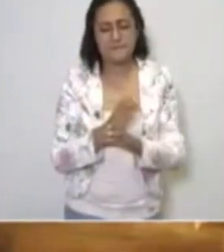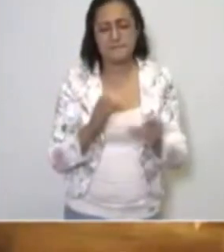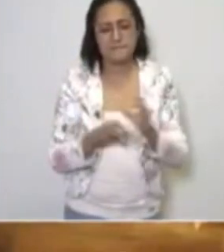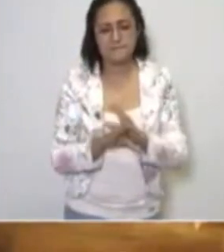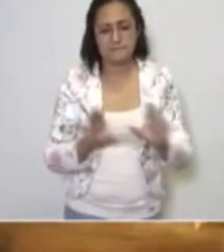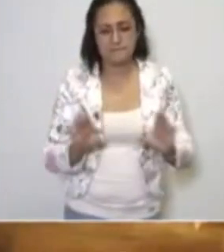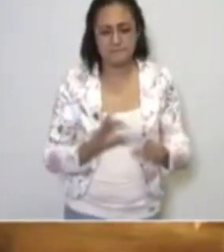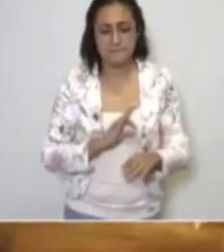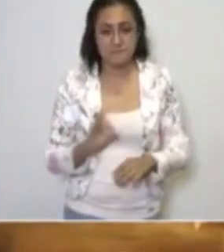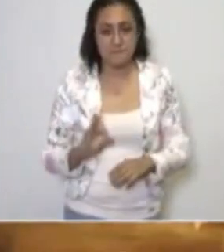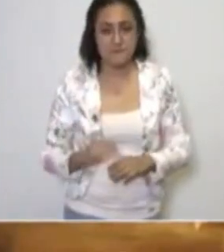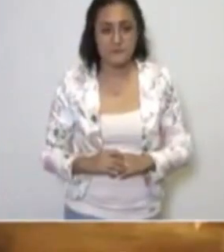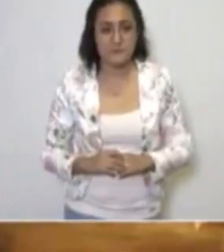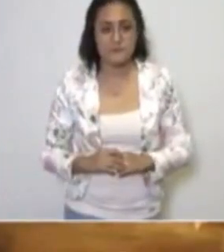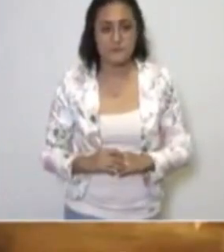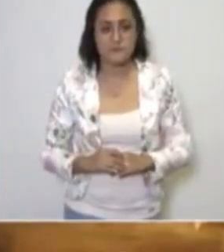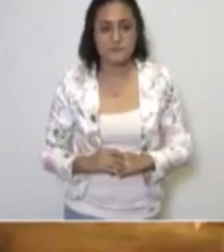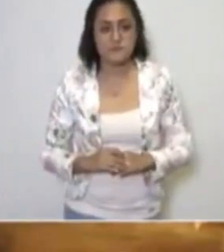quedan dichas, ¿no?